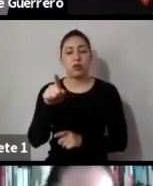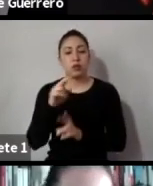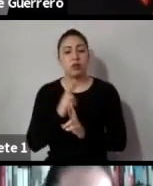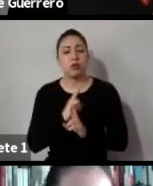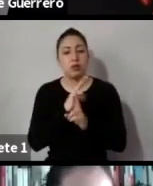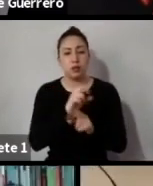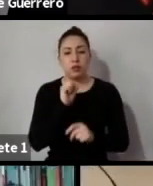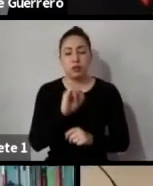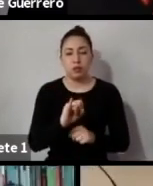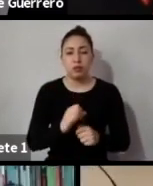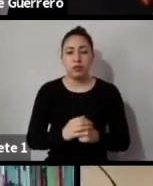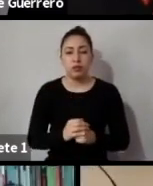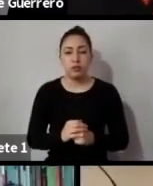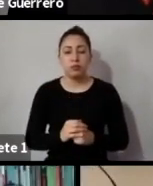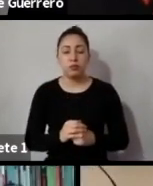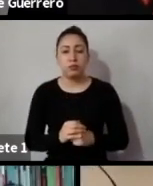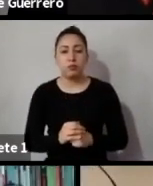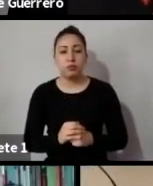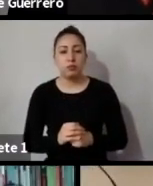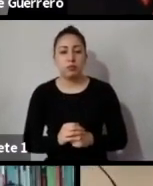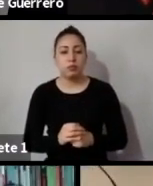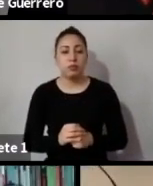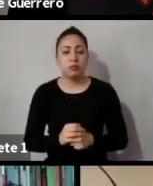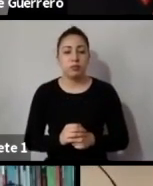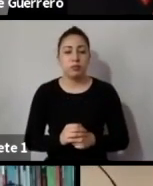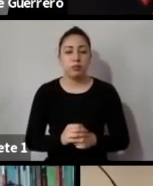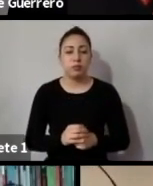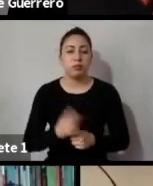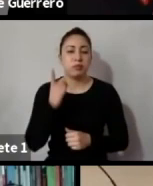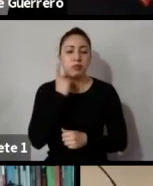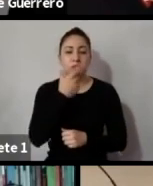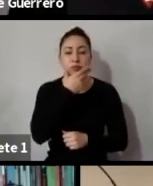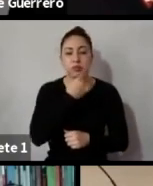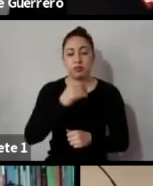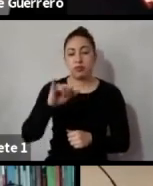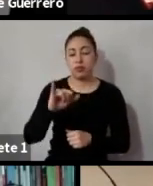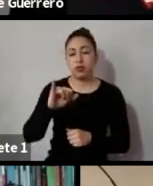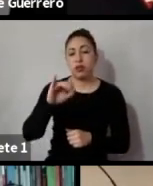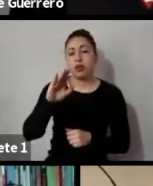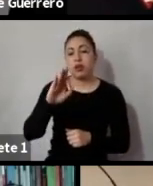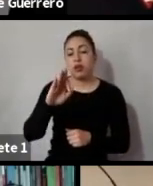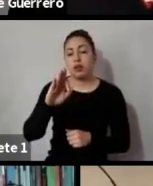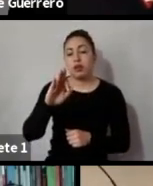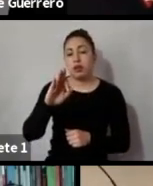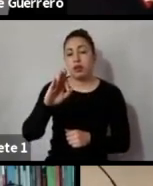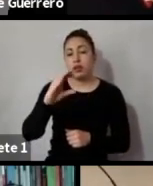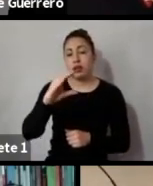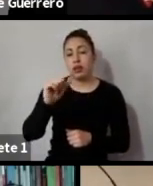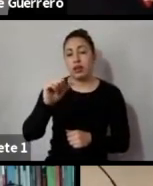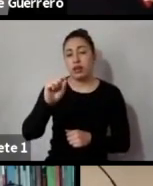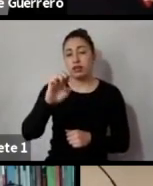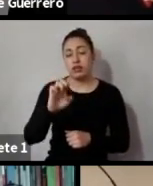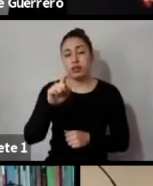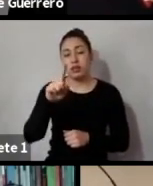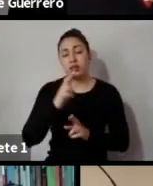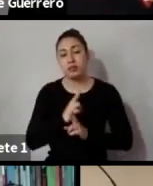favor. Gracias. Gracias, diputado. Diputado Armando Tonatiuh González Case, coordinador del Grupo Parlamentario del